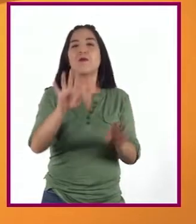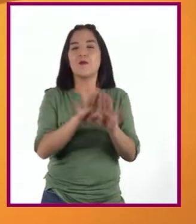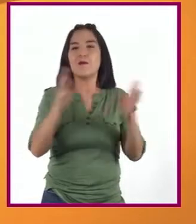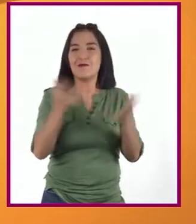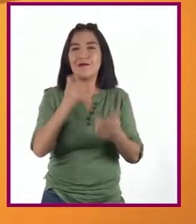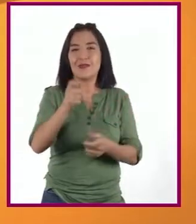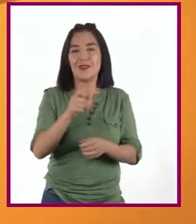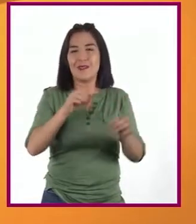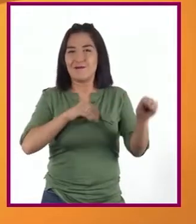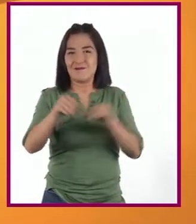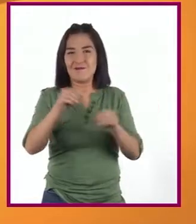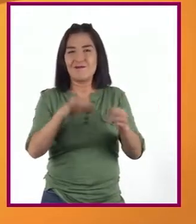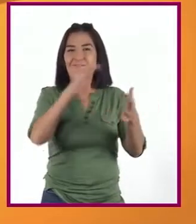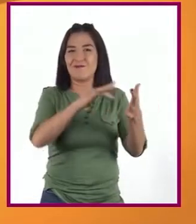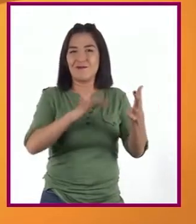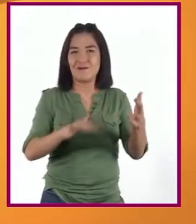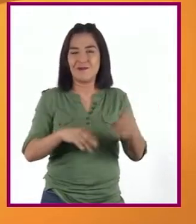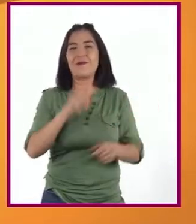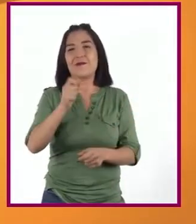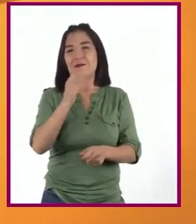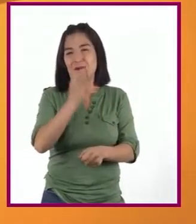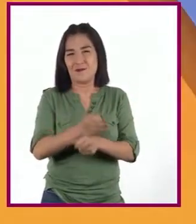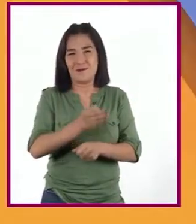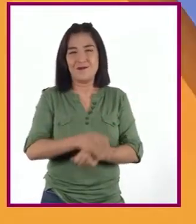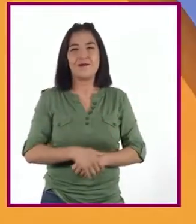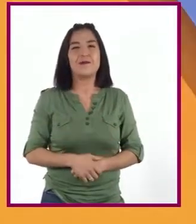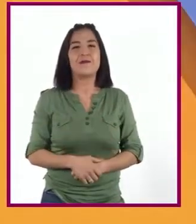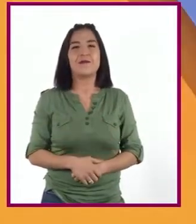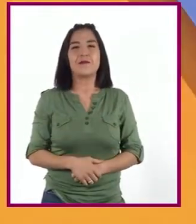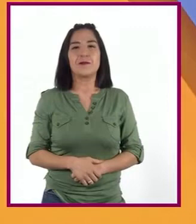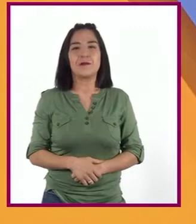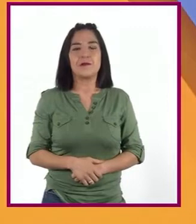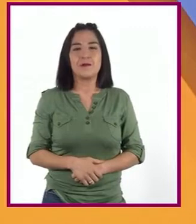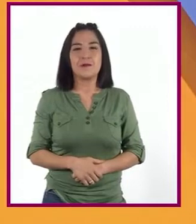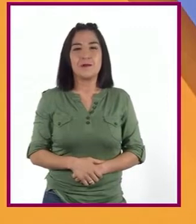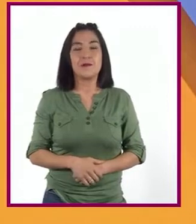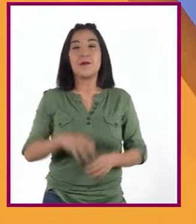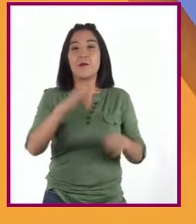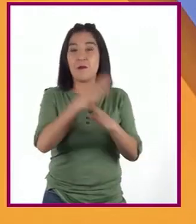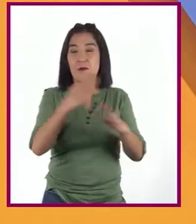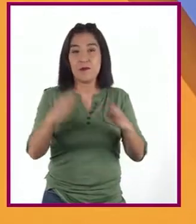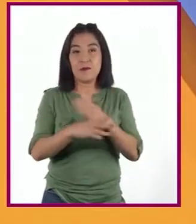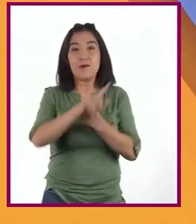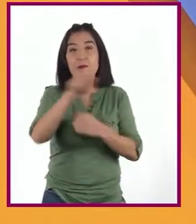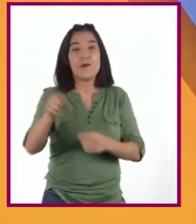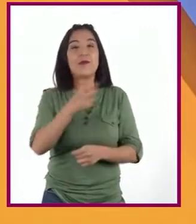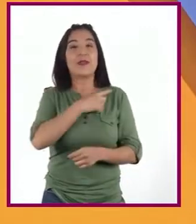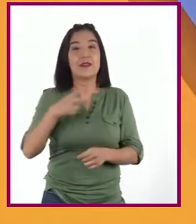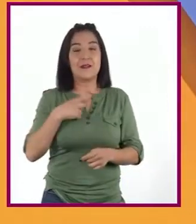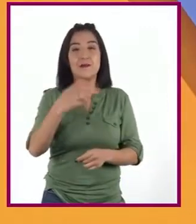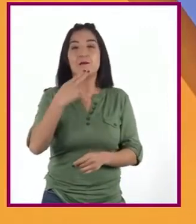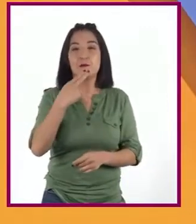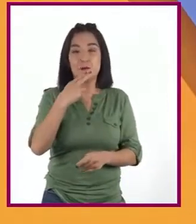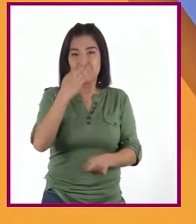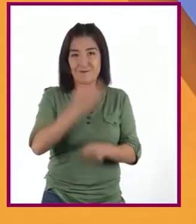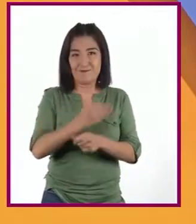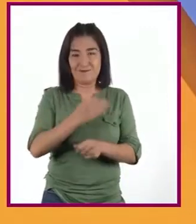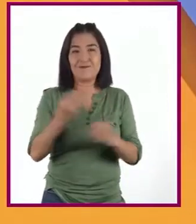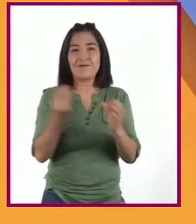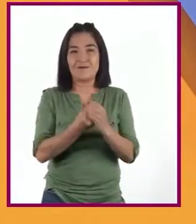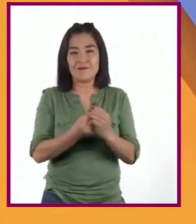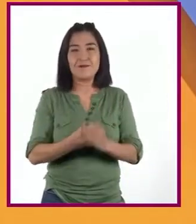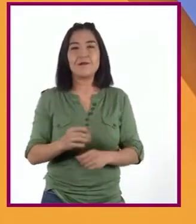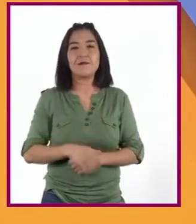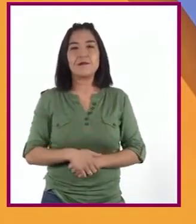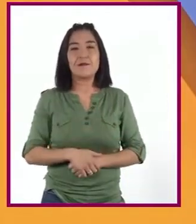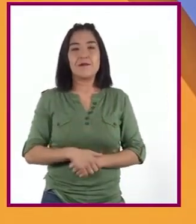el movimiento literario en cuestión. Los materiales que deben tener a la mano en esta sesión,